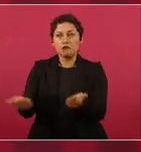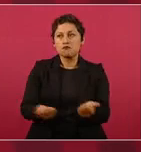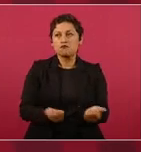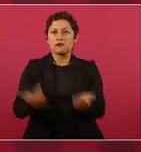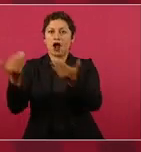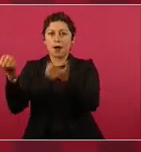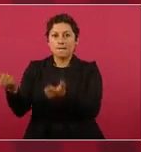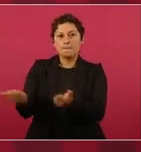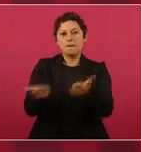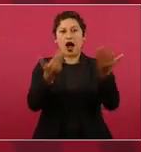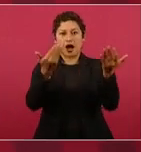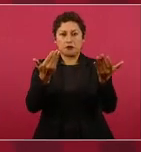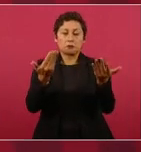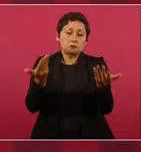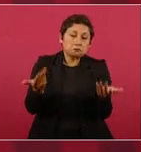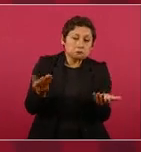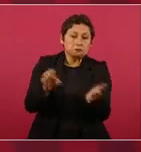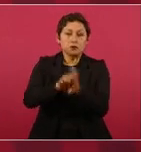por barco.